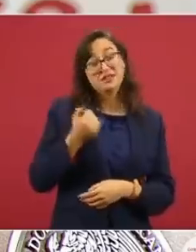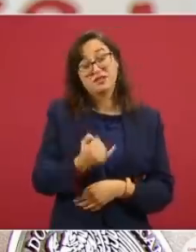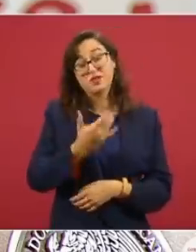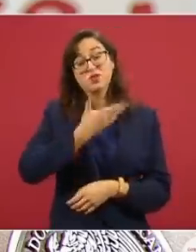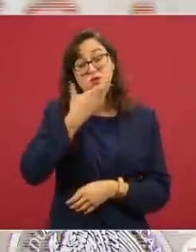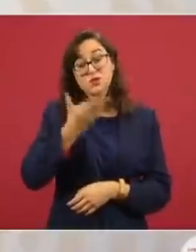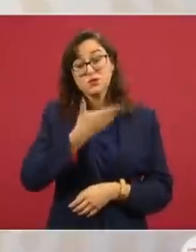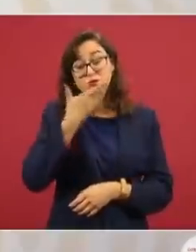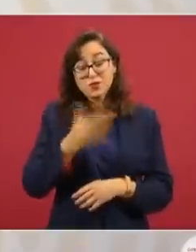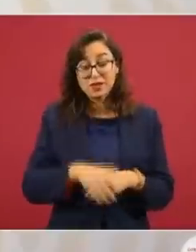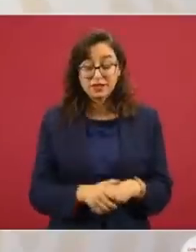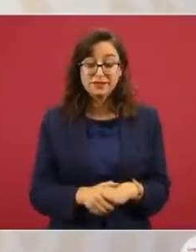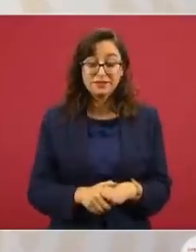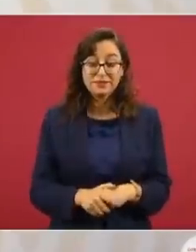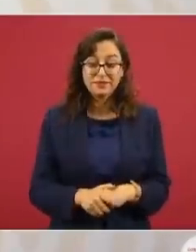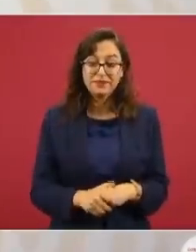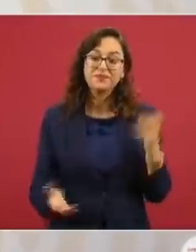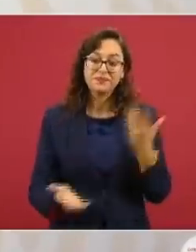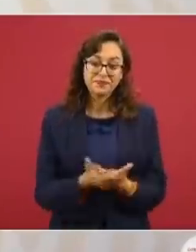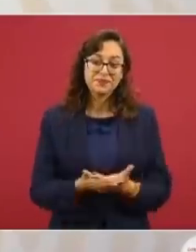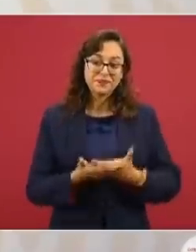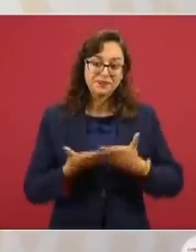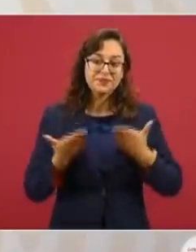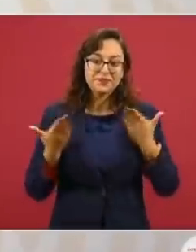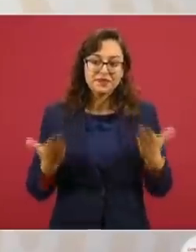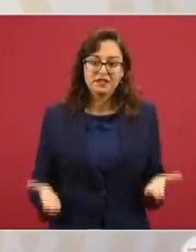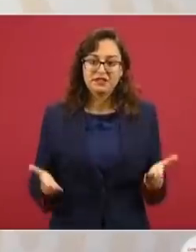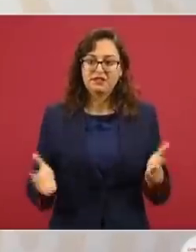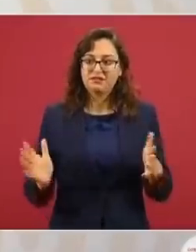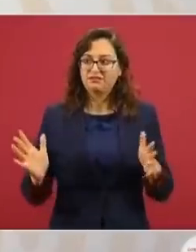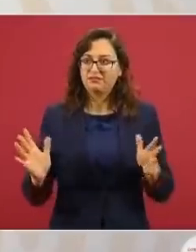normal de que ahora haya desconciertos